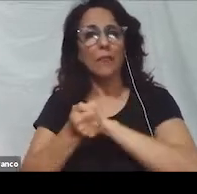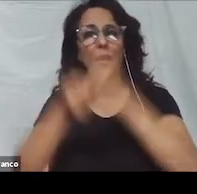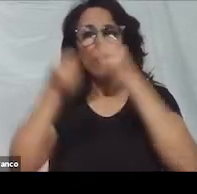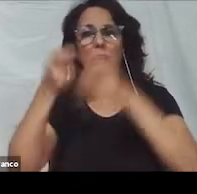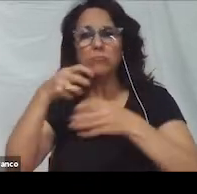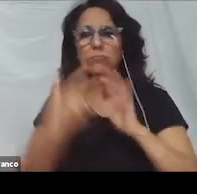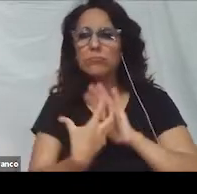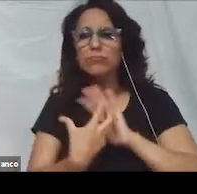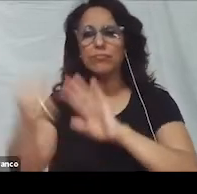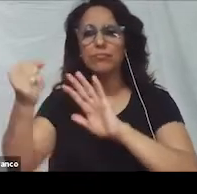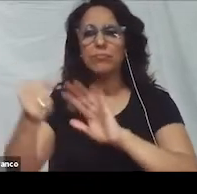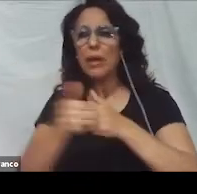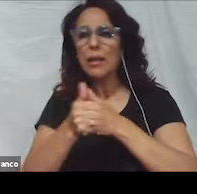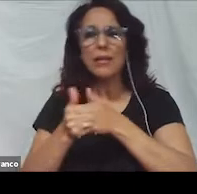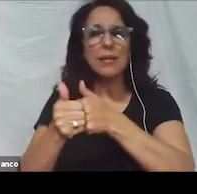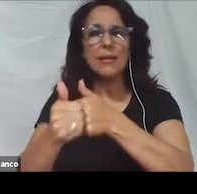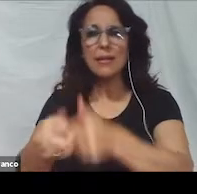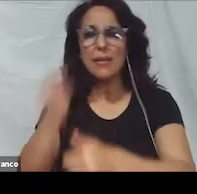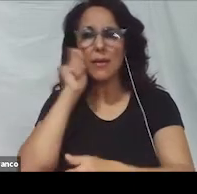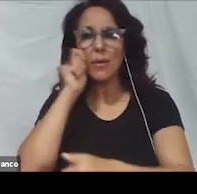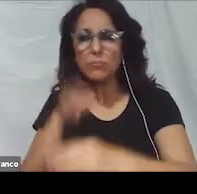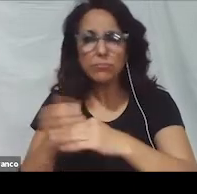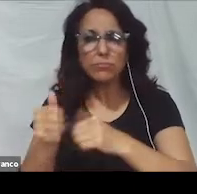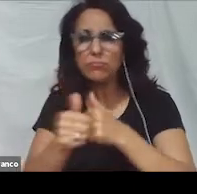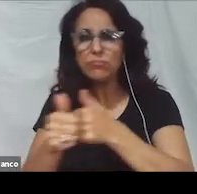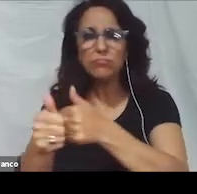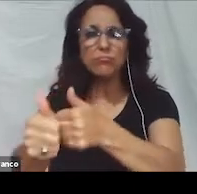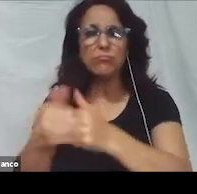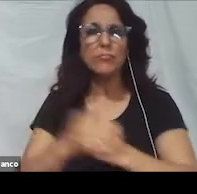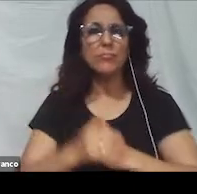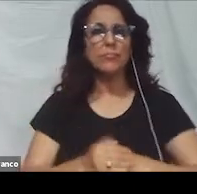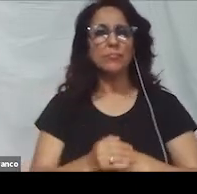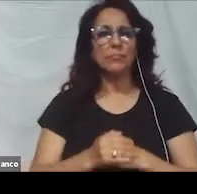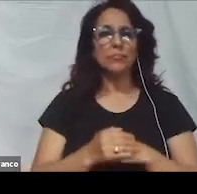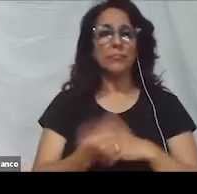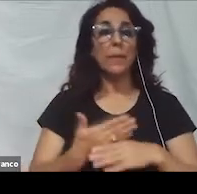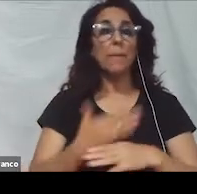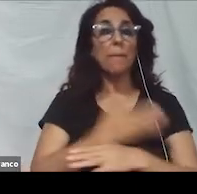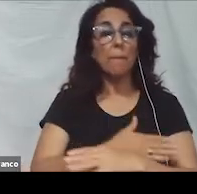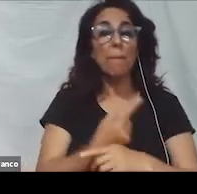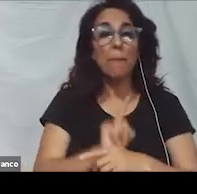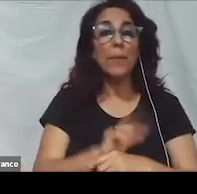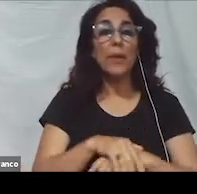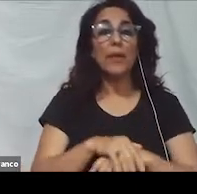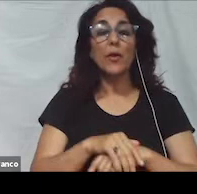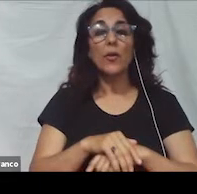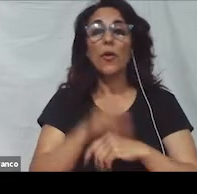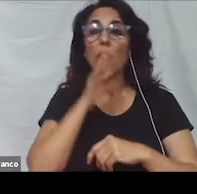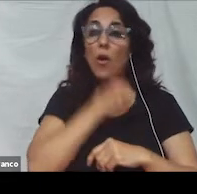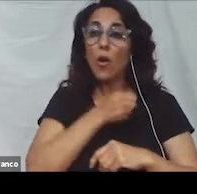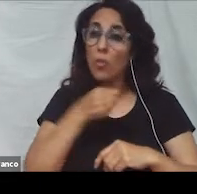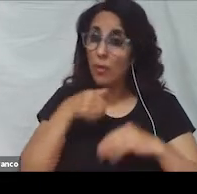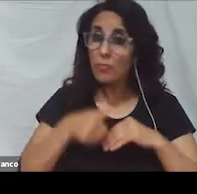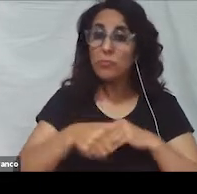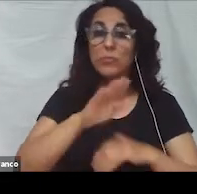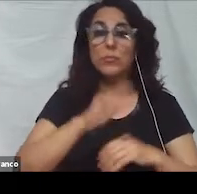nuestro navegador. ¿Bien? Pero previamente a que se haga esta renderización, este código genera lo que se